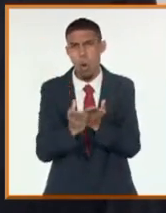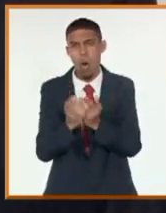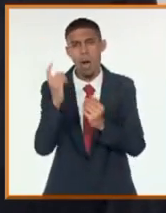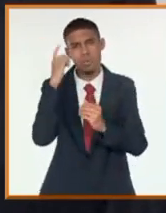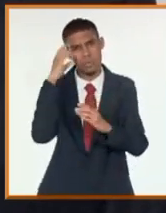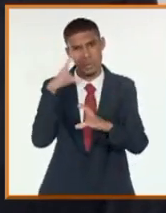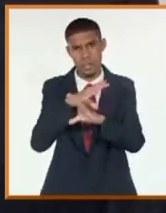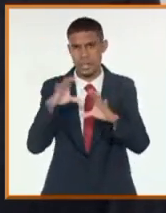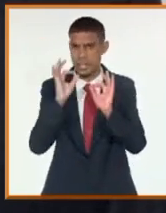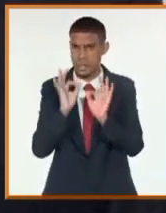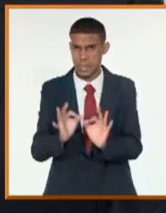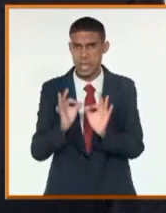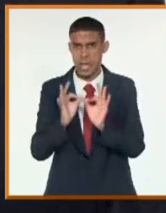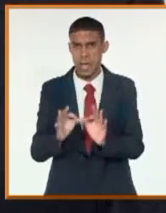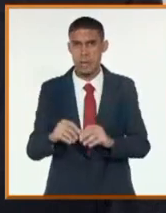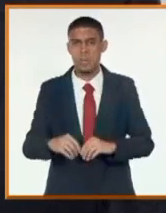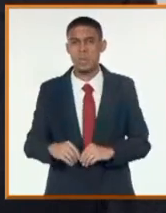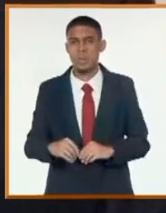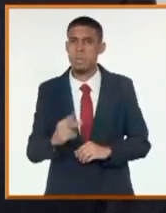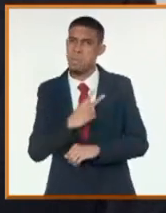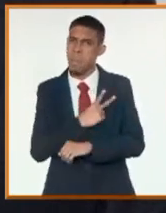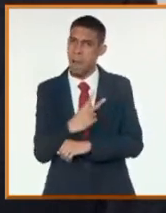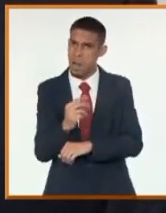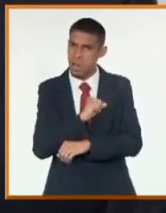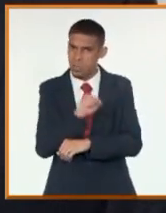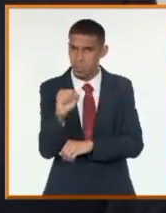inteligencia, con toda valentía,